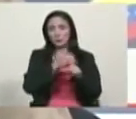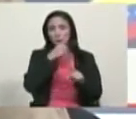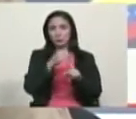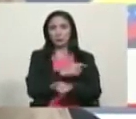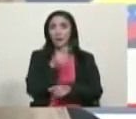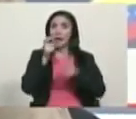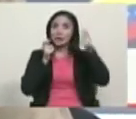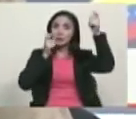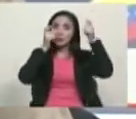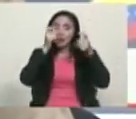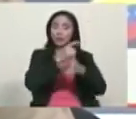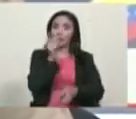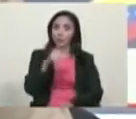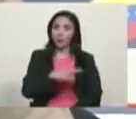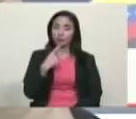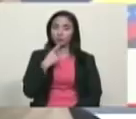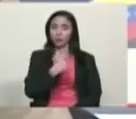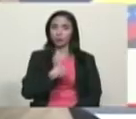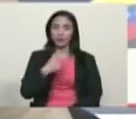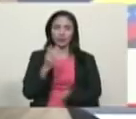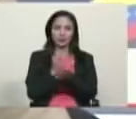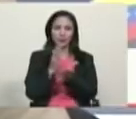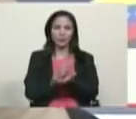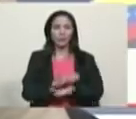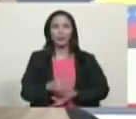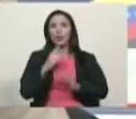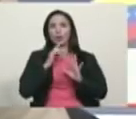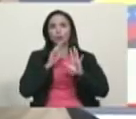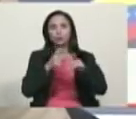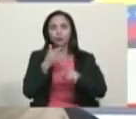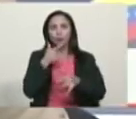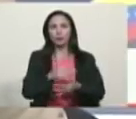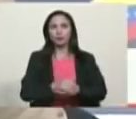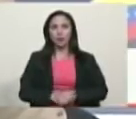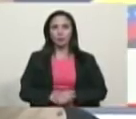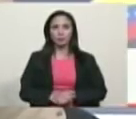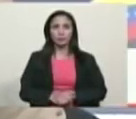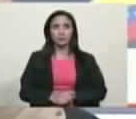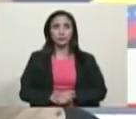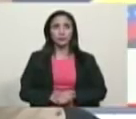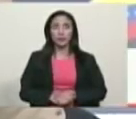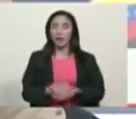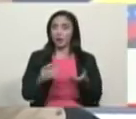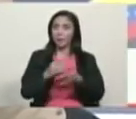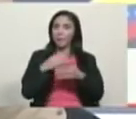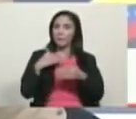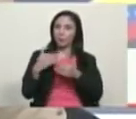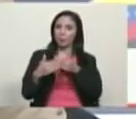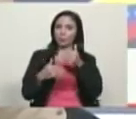Chávez también nos decía muchas veces, el comandante Hugo Chávez, todo un pulso.